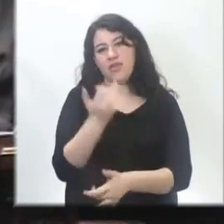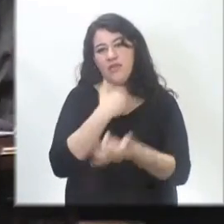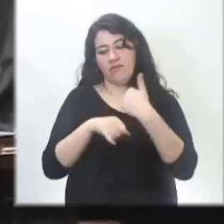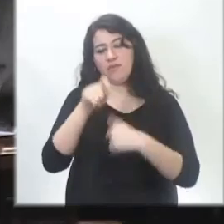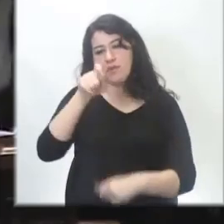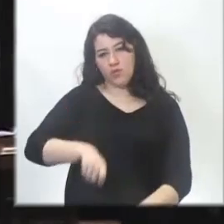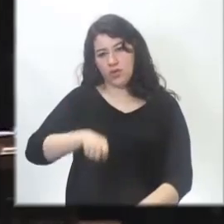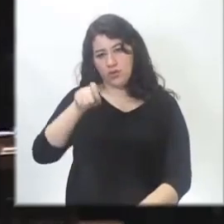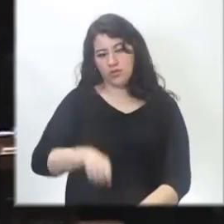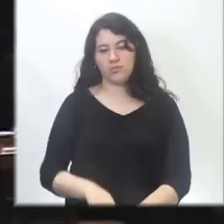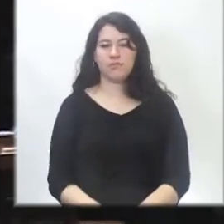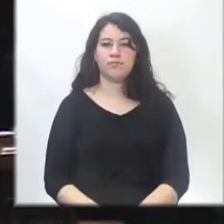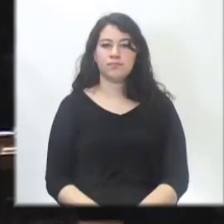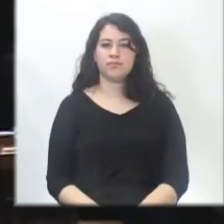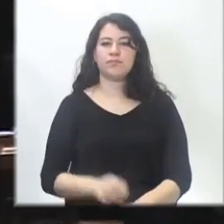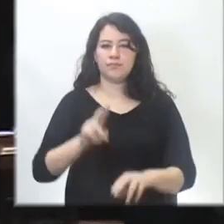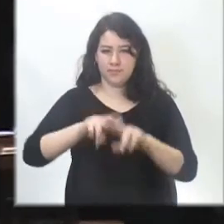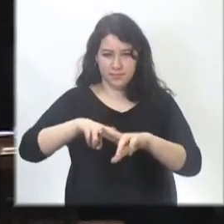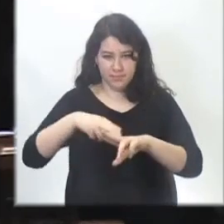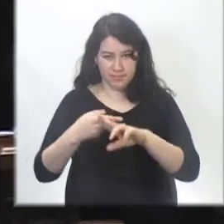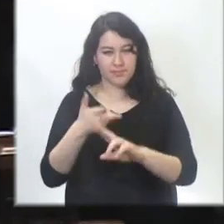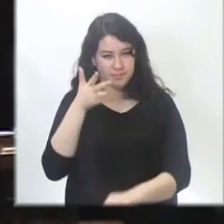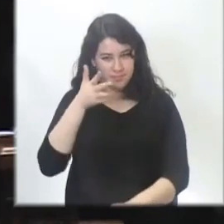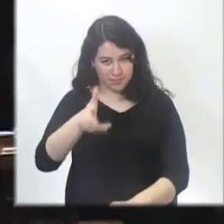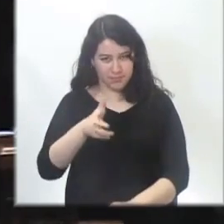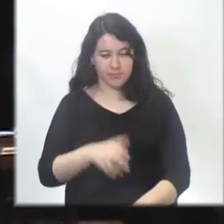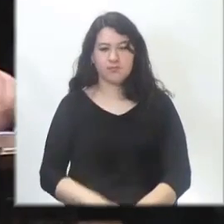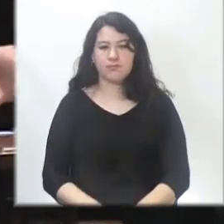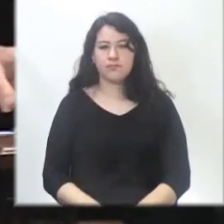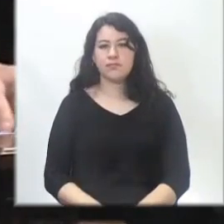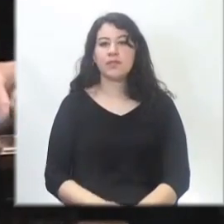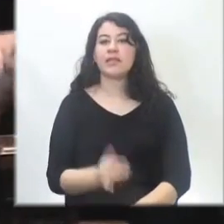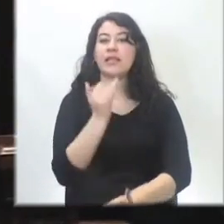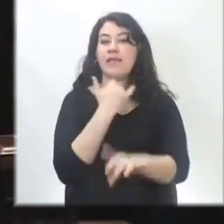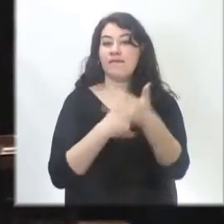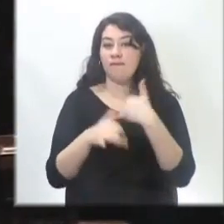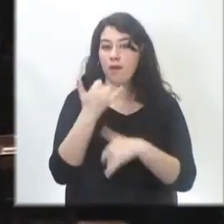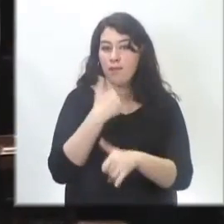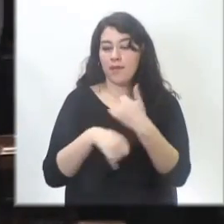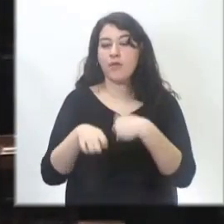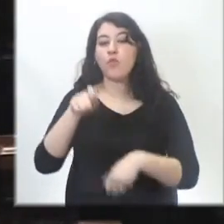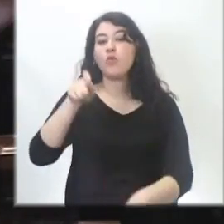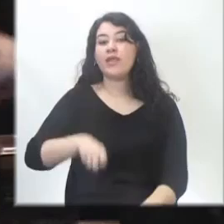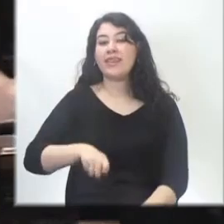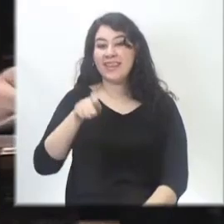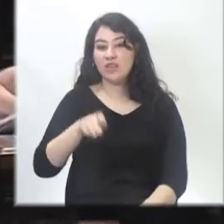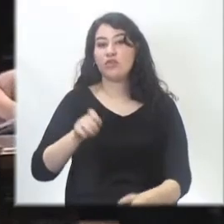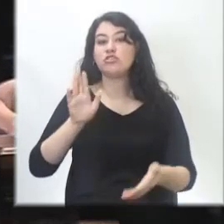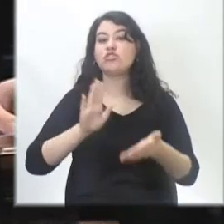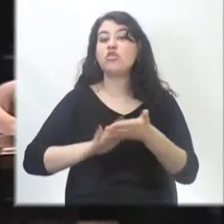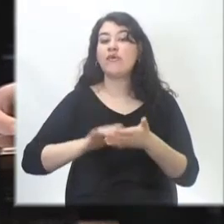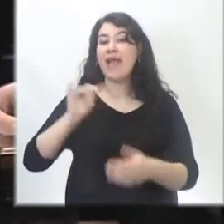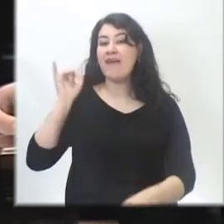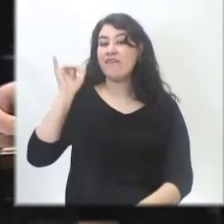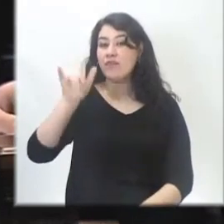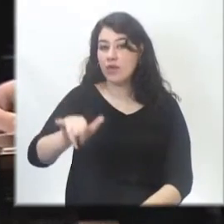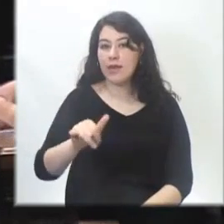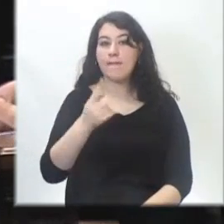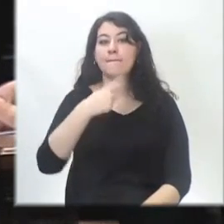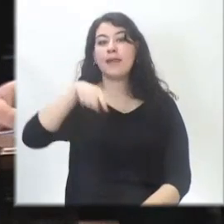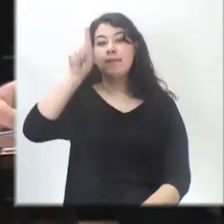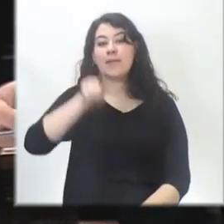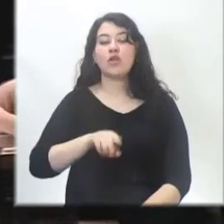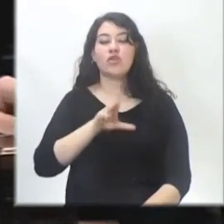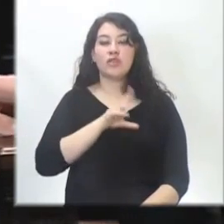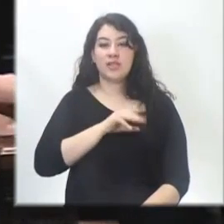previo. Vamos a repasar las fechas. El informe jurídico sobre los aviones es del 1 de